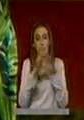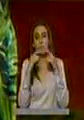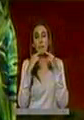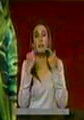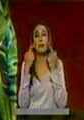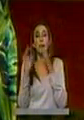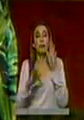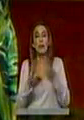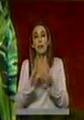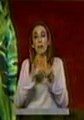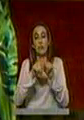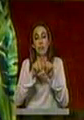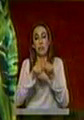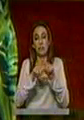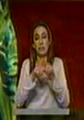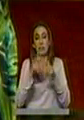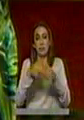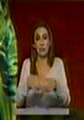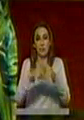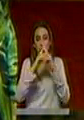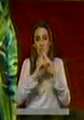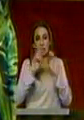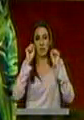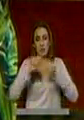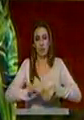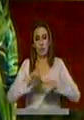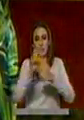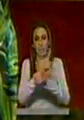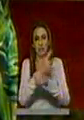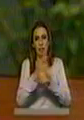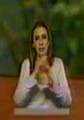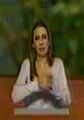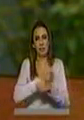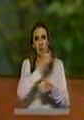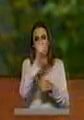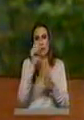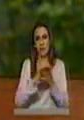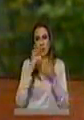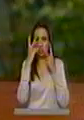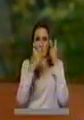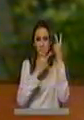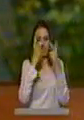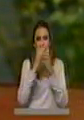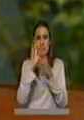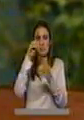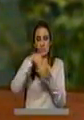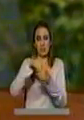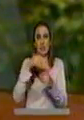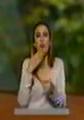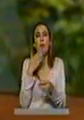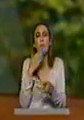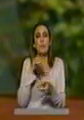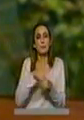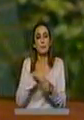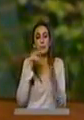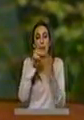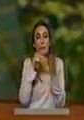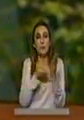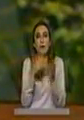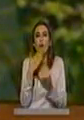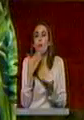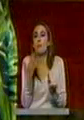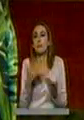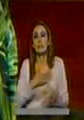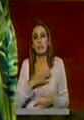acuerdo a sus posibilidades y lo utilizan para viaje, para viajar dentro del Ecuador. ¿Cómo les ha ido con este programa, ministra? El programa es